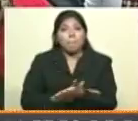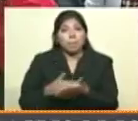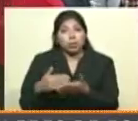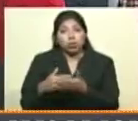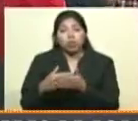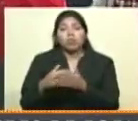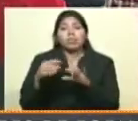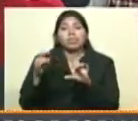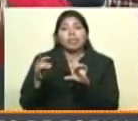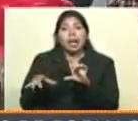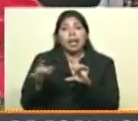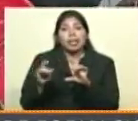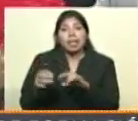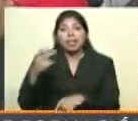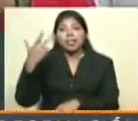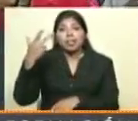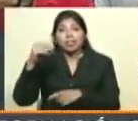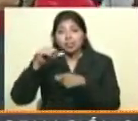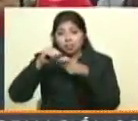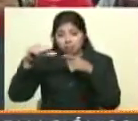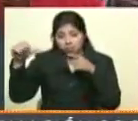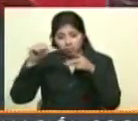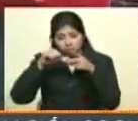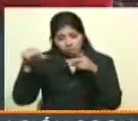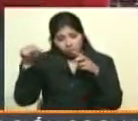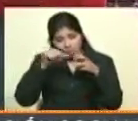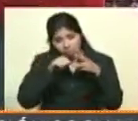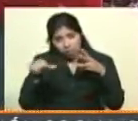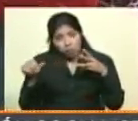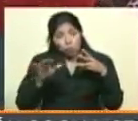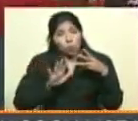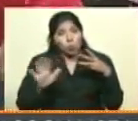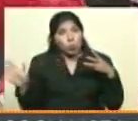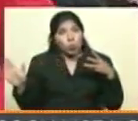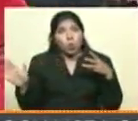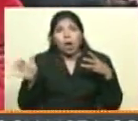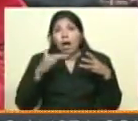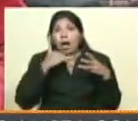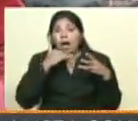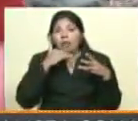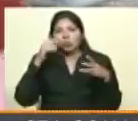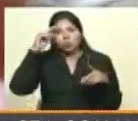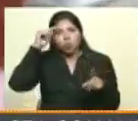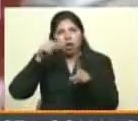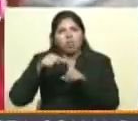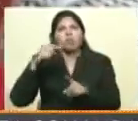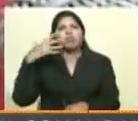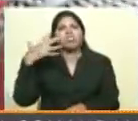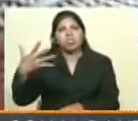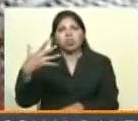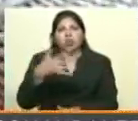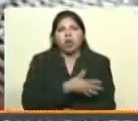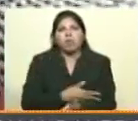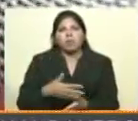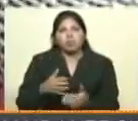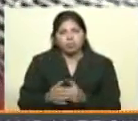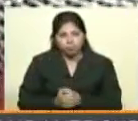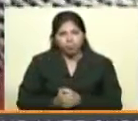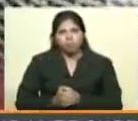carnet en 3 semanas. Vamos rumbo a la meta de los 5 millones de carnet del Partido Socialista Unido de